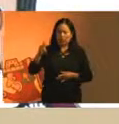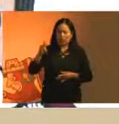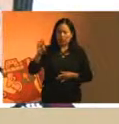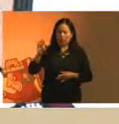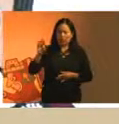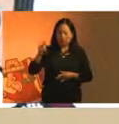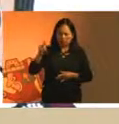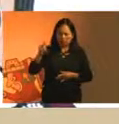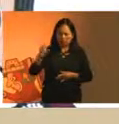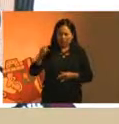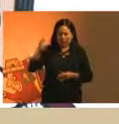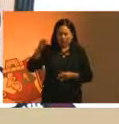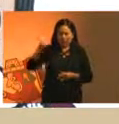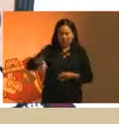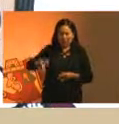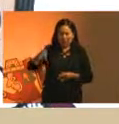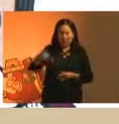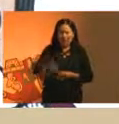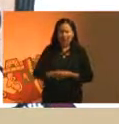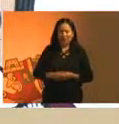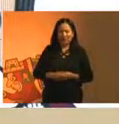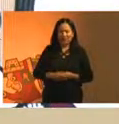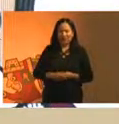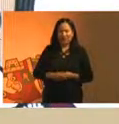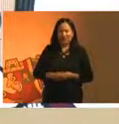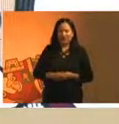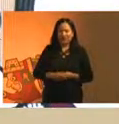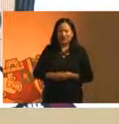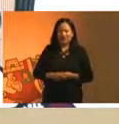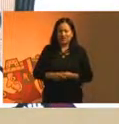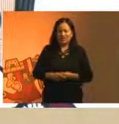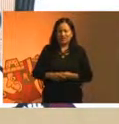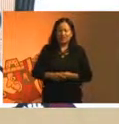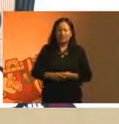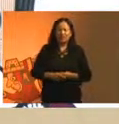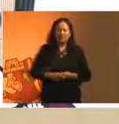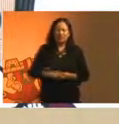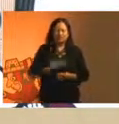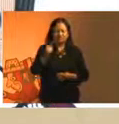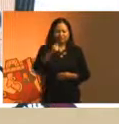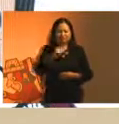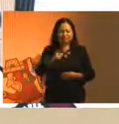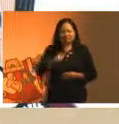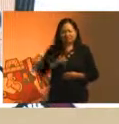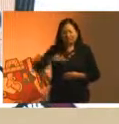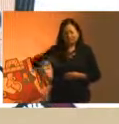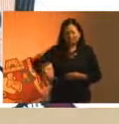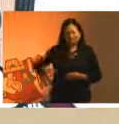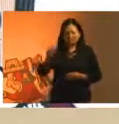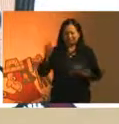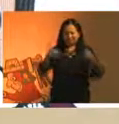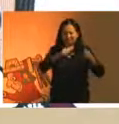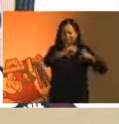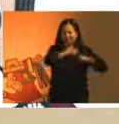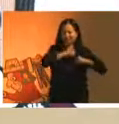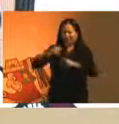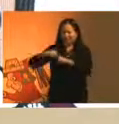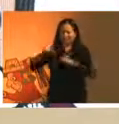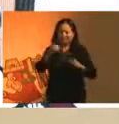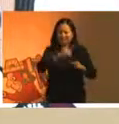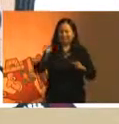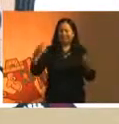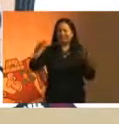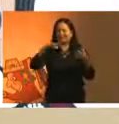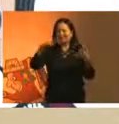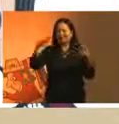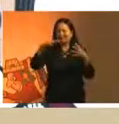insurrección delahuertista o con el gobierno engañó a los dos bandos porque eran dos bandos generales y